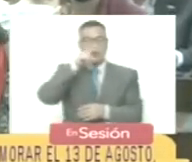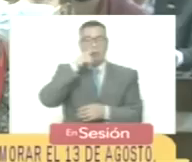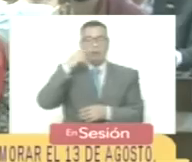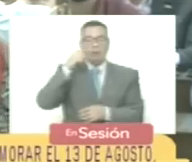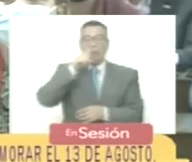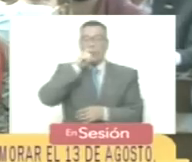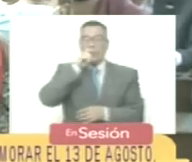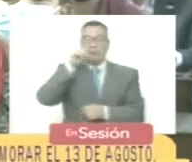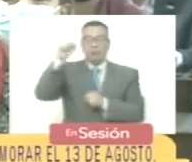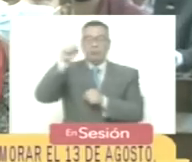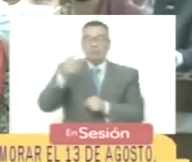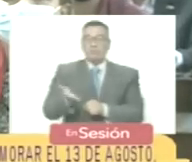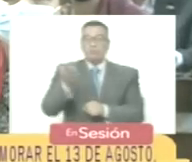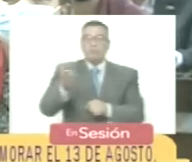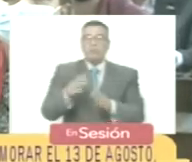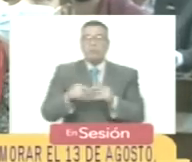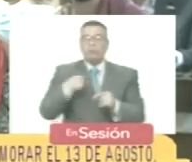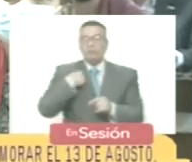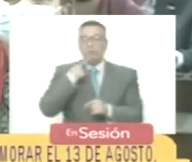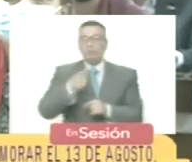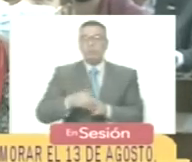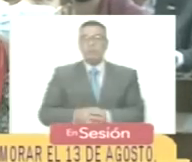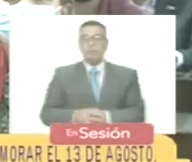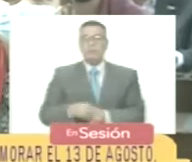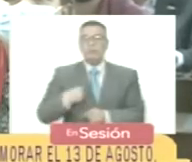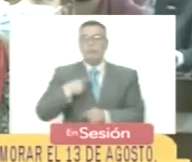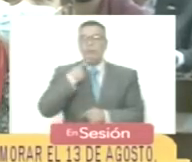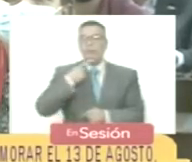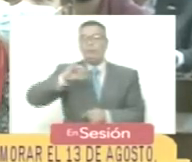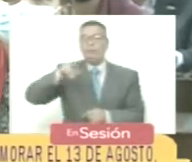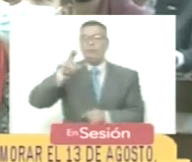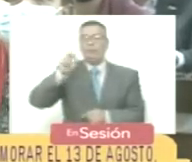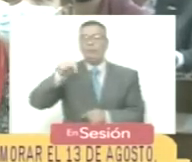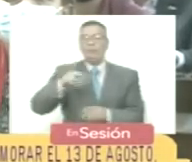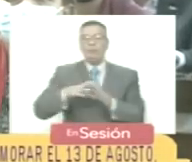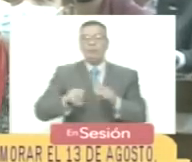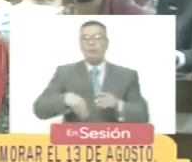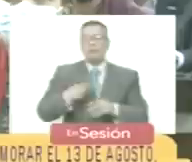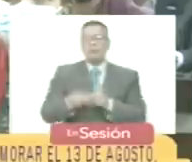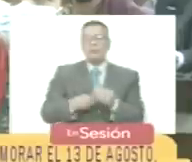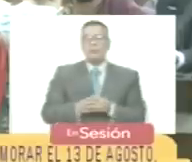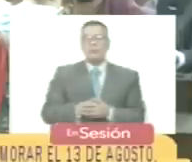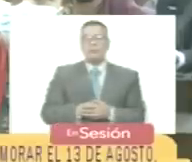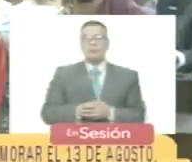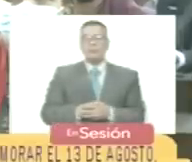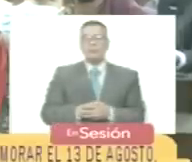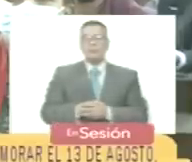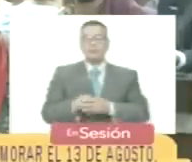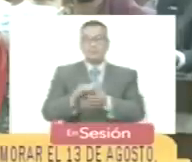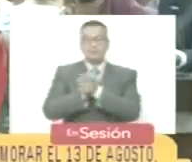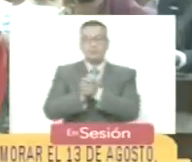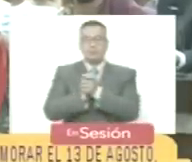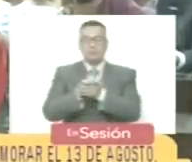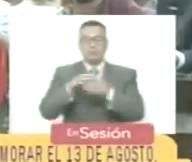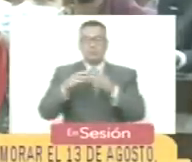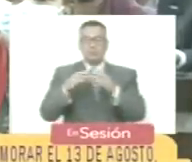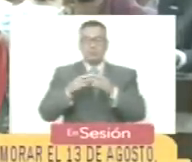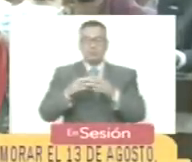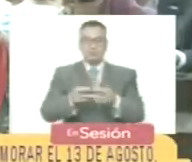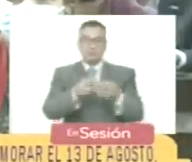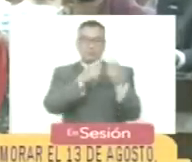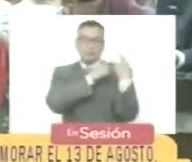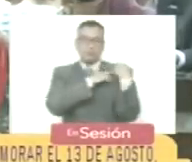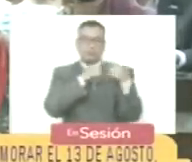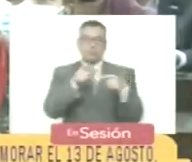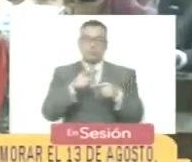quisiera resaltar aquí, hermanas y hermanos, como decía Juan Carlos, no puede haber un compañero, una compañera en una